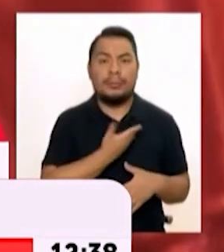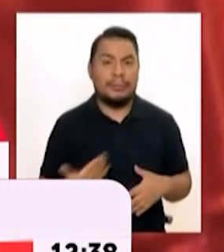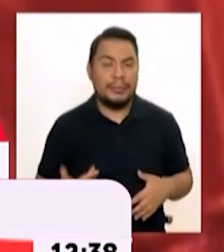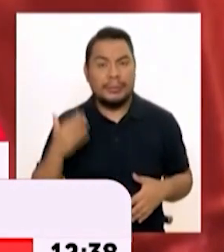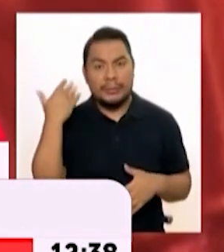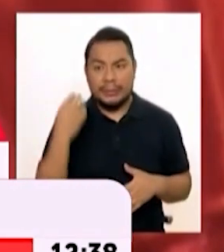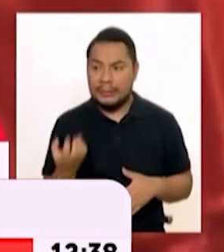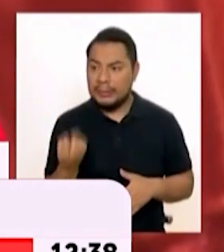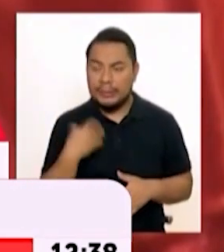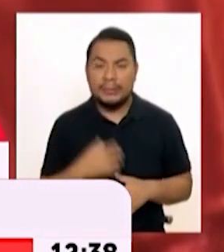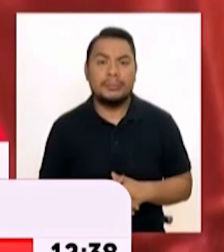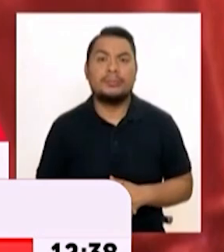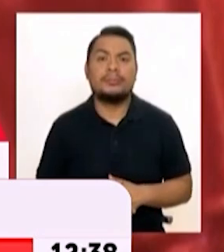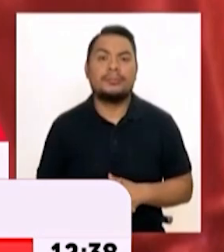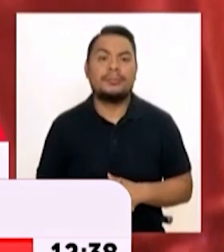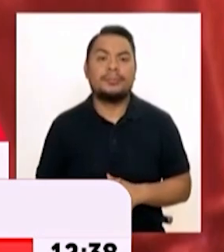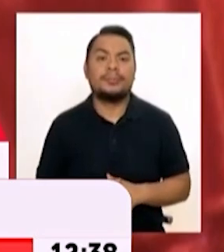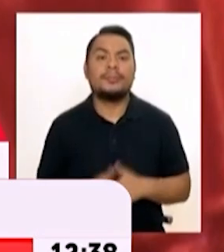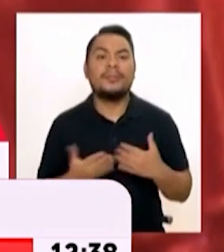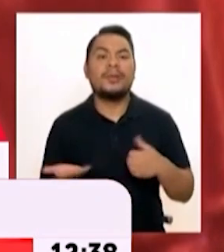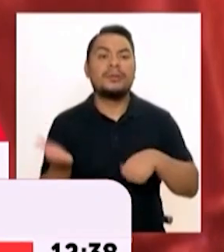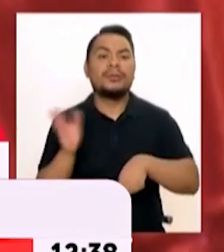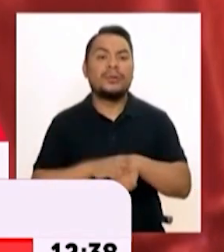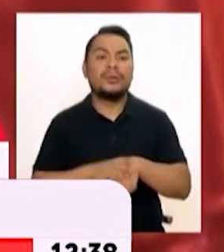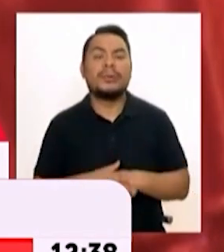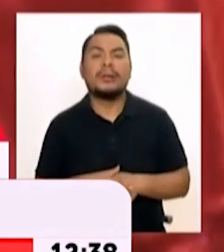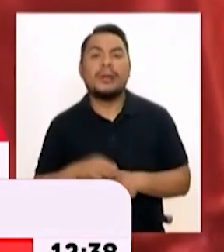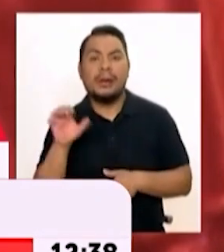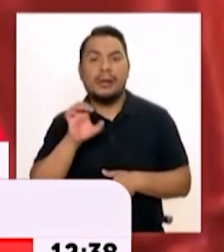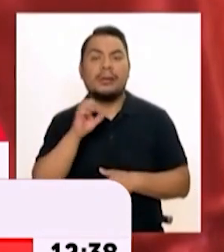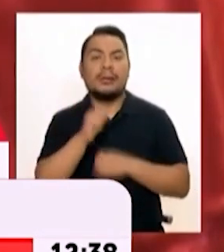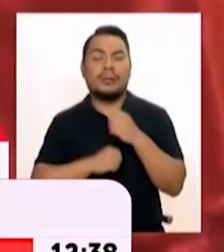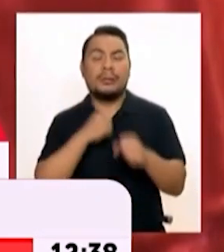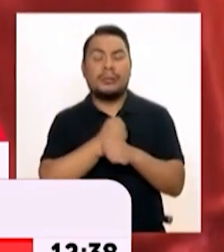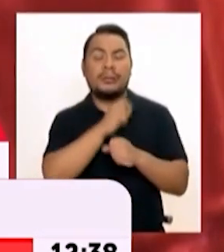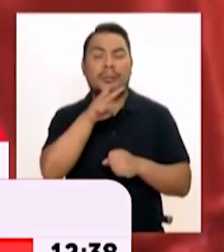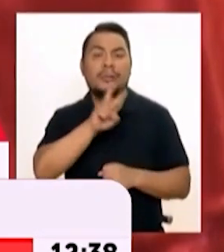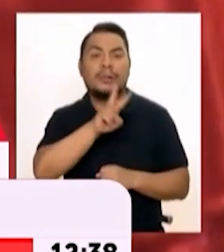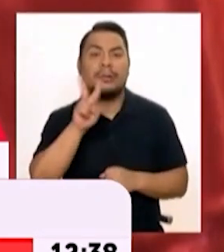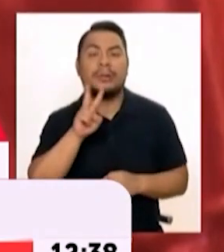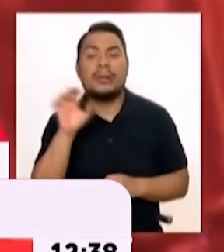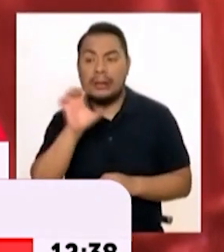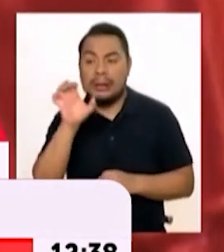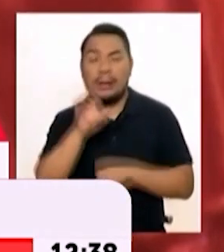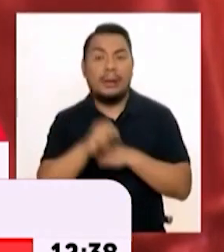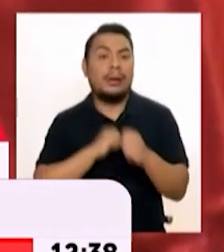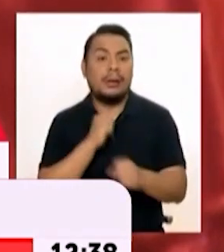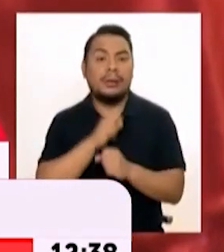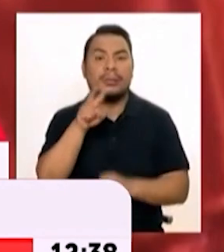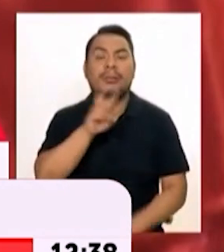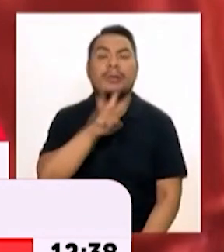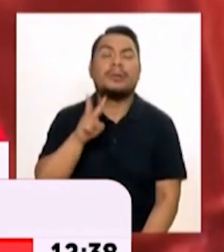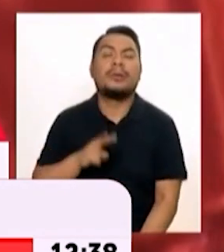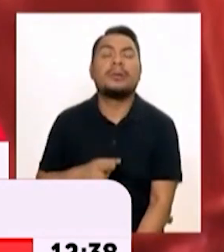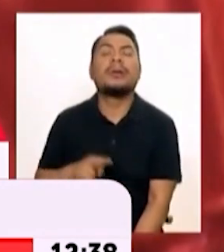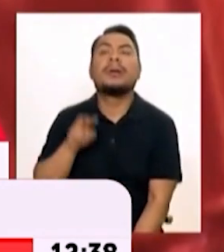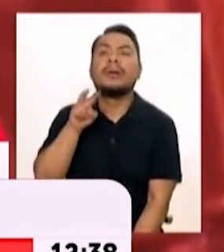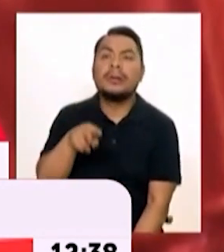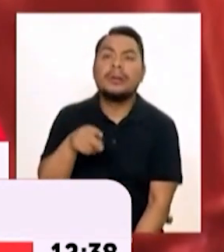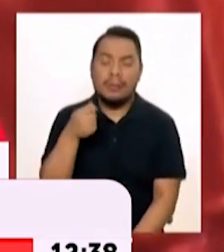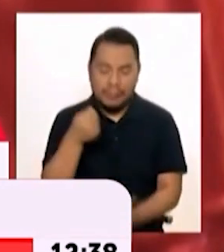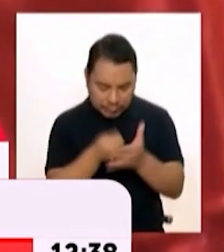las regiones del país. Ayer, por encargo de la señora Presidenta Constitucional de la República, se realizó el primer